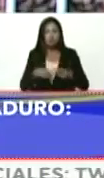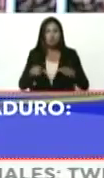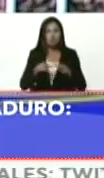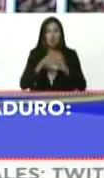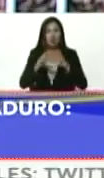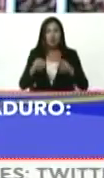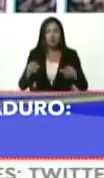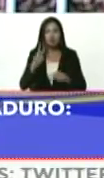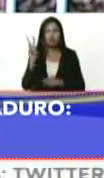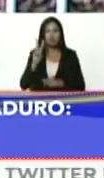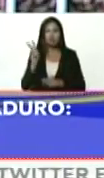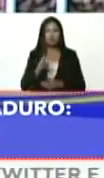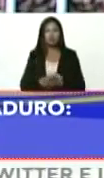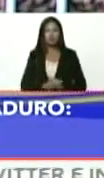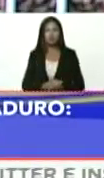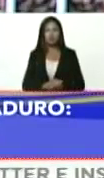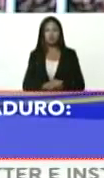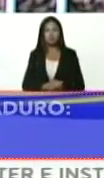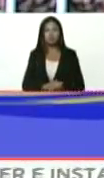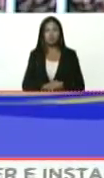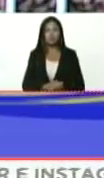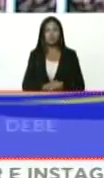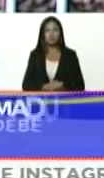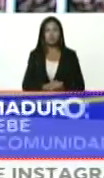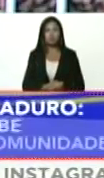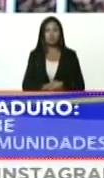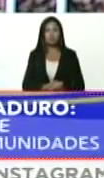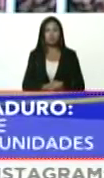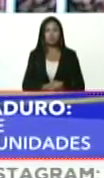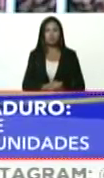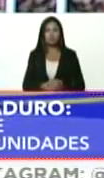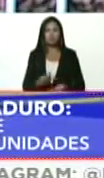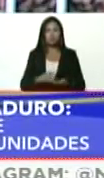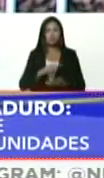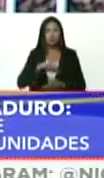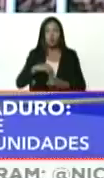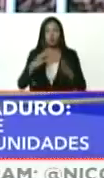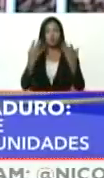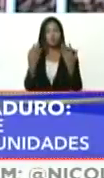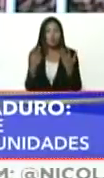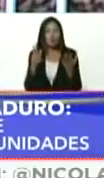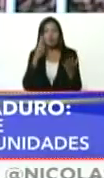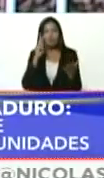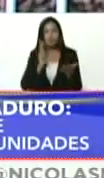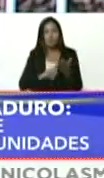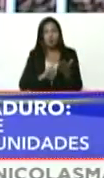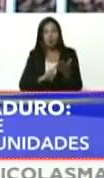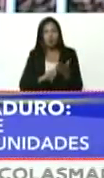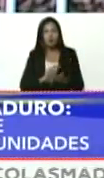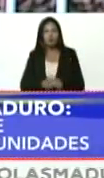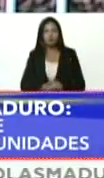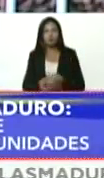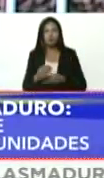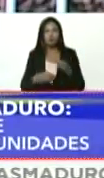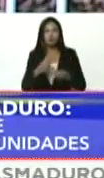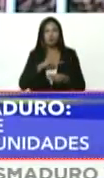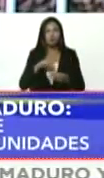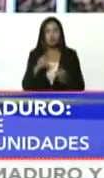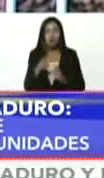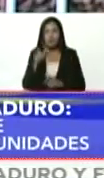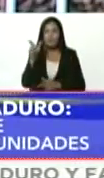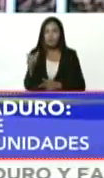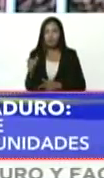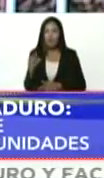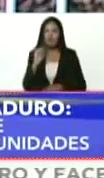de Venezuela. Ah, llegó a nuestras manos un conjunto de pruebas de cómo este bandido, traidor